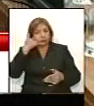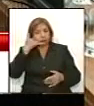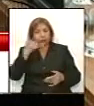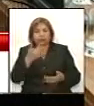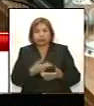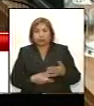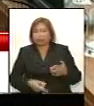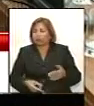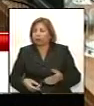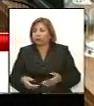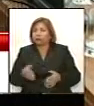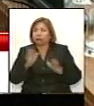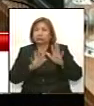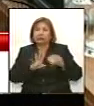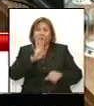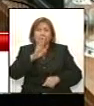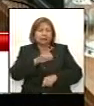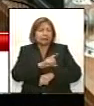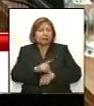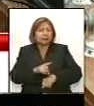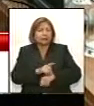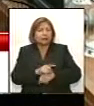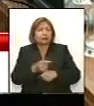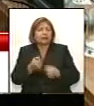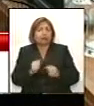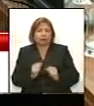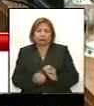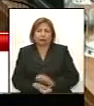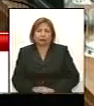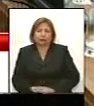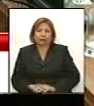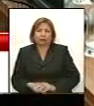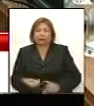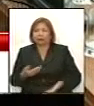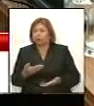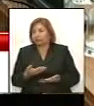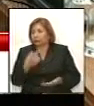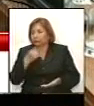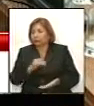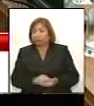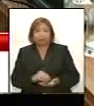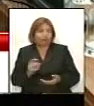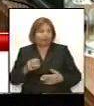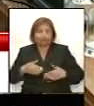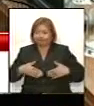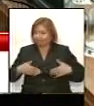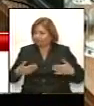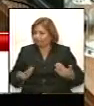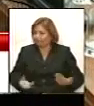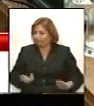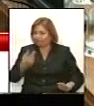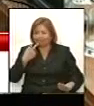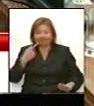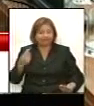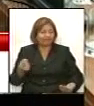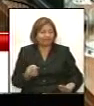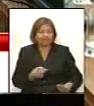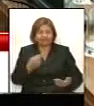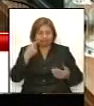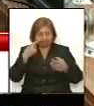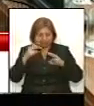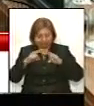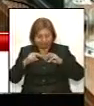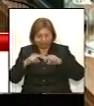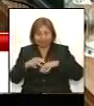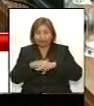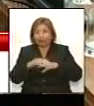contestando a las 14 horas cuando posiblemente ya terminó la flagrancia y yo ya no puedo hacer nada, o la unidad de investigación no puede